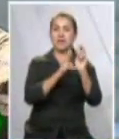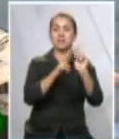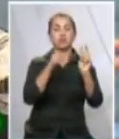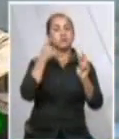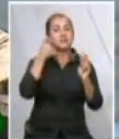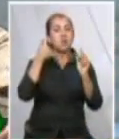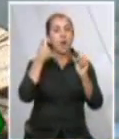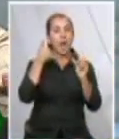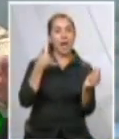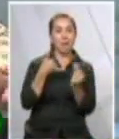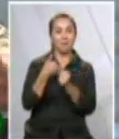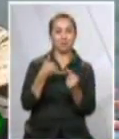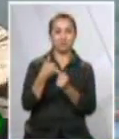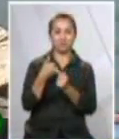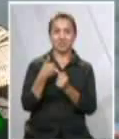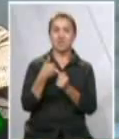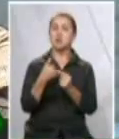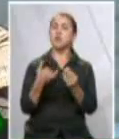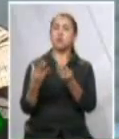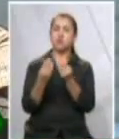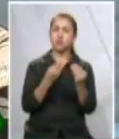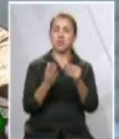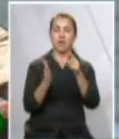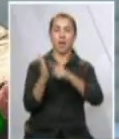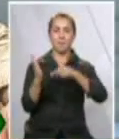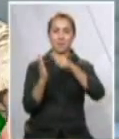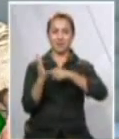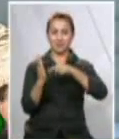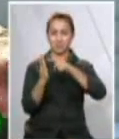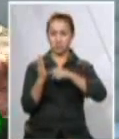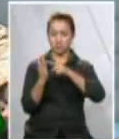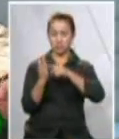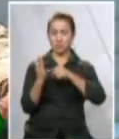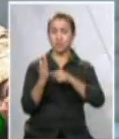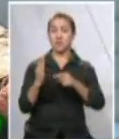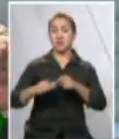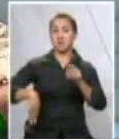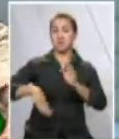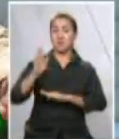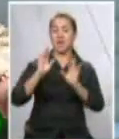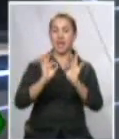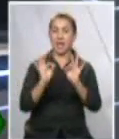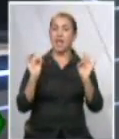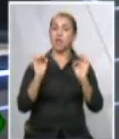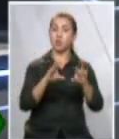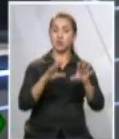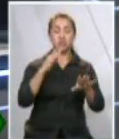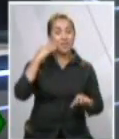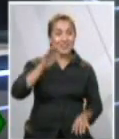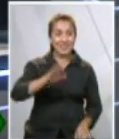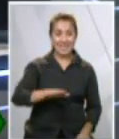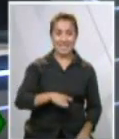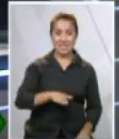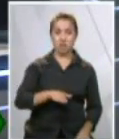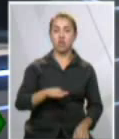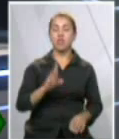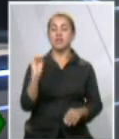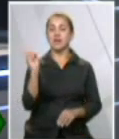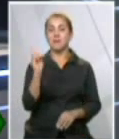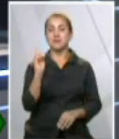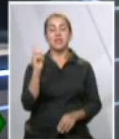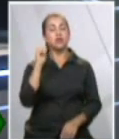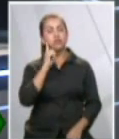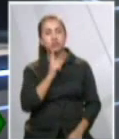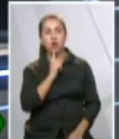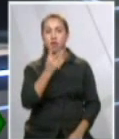celular. Hay muchas aplicaciones para... sobre todo para educación de niños con discapacidad sensorial,